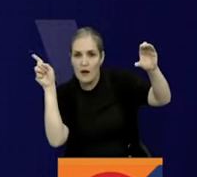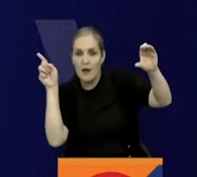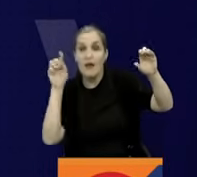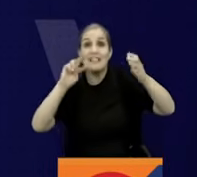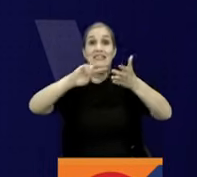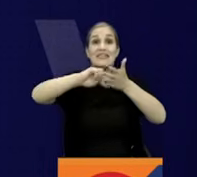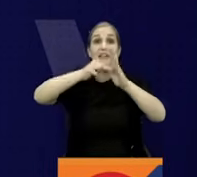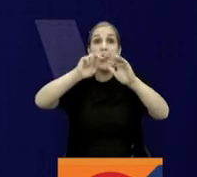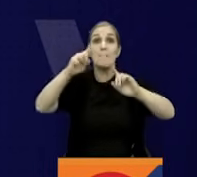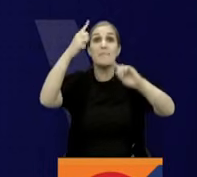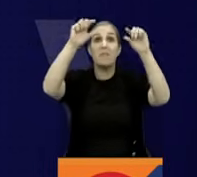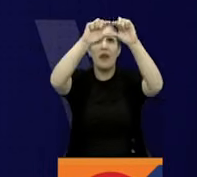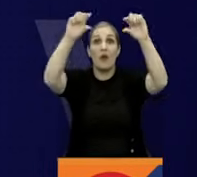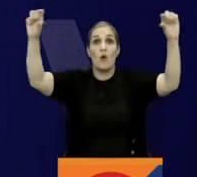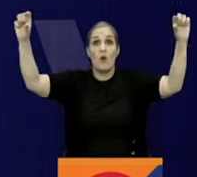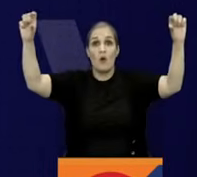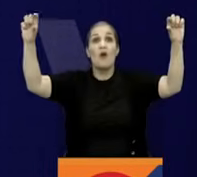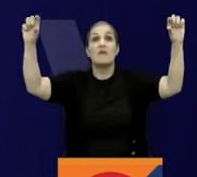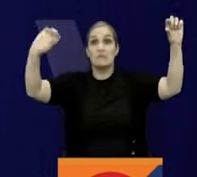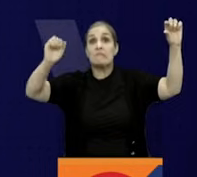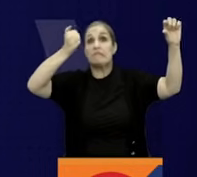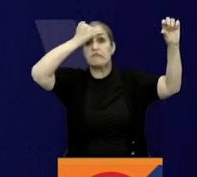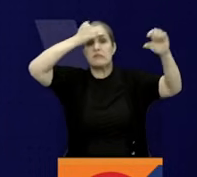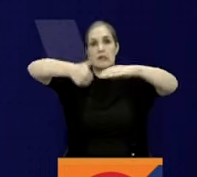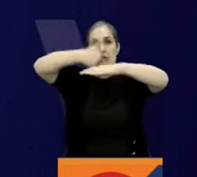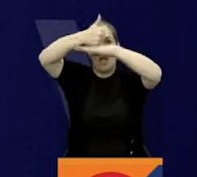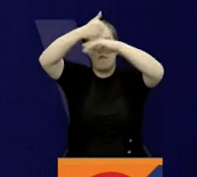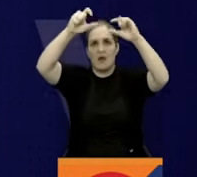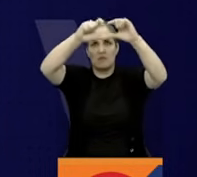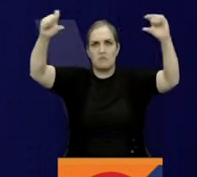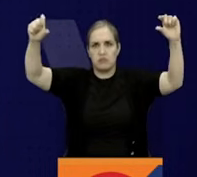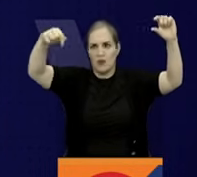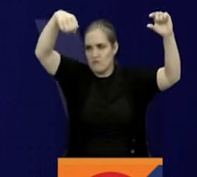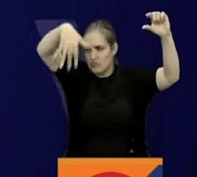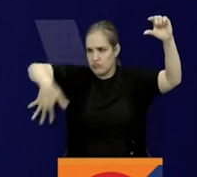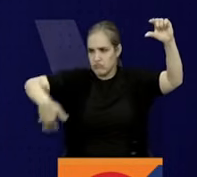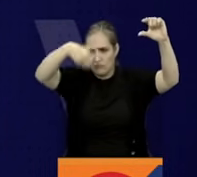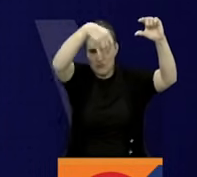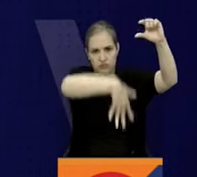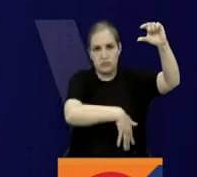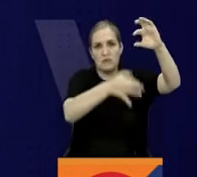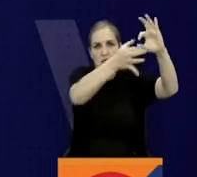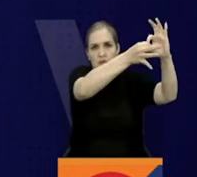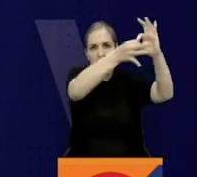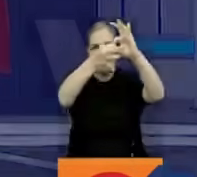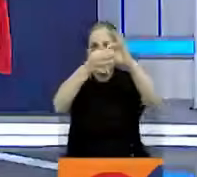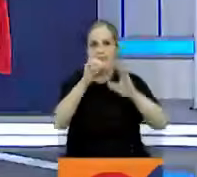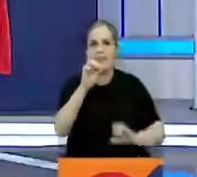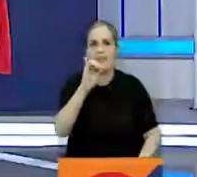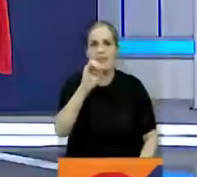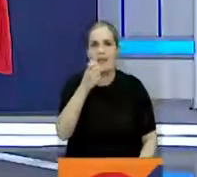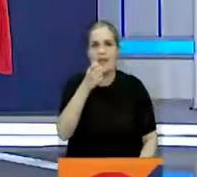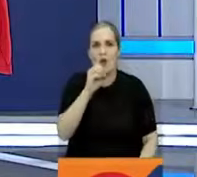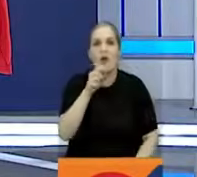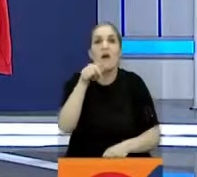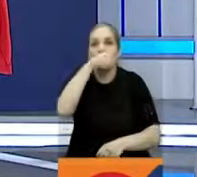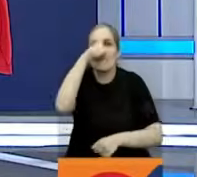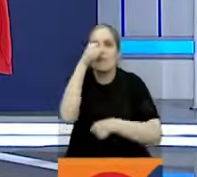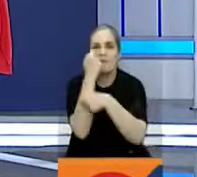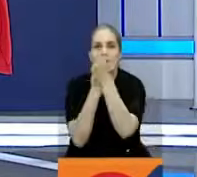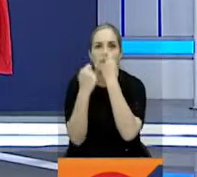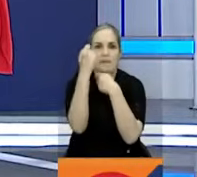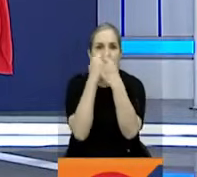línea narcotraficante de dicha organización y en el que lo mencionan como socio de alias Diego Pereira en el tráfico internacional de